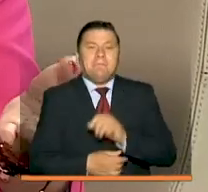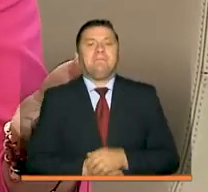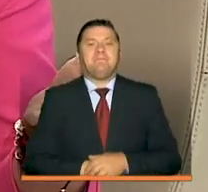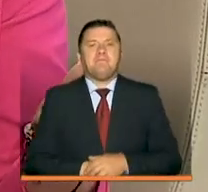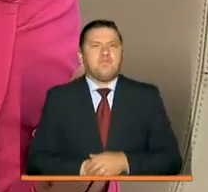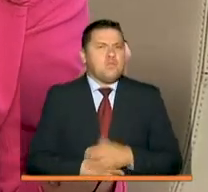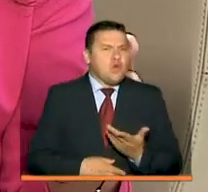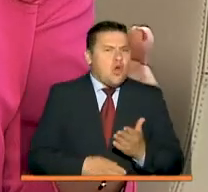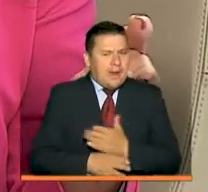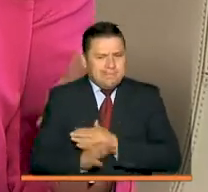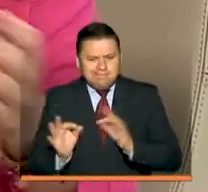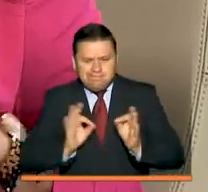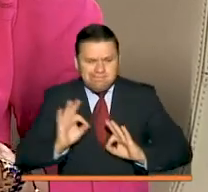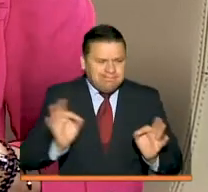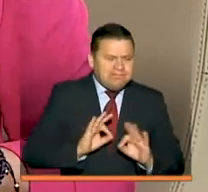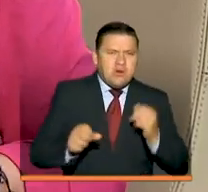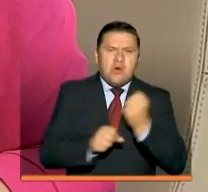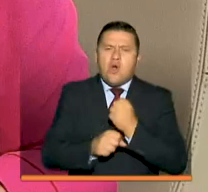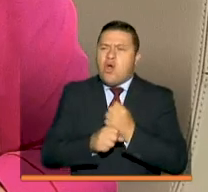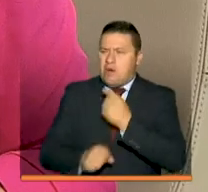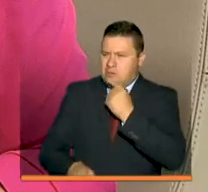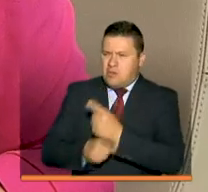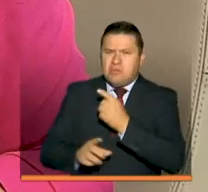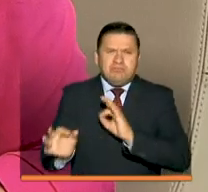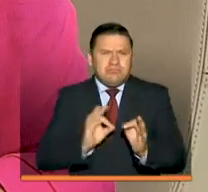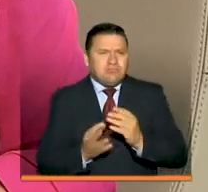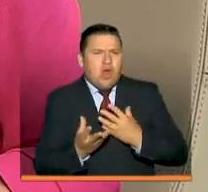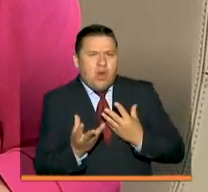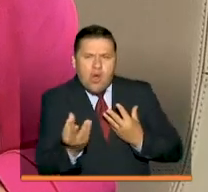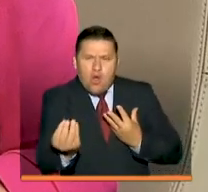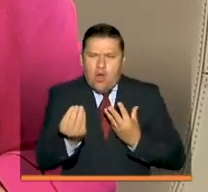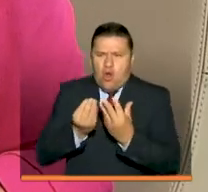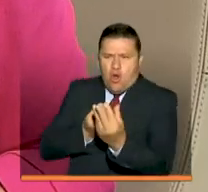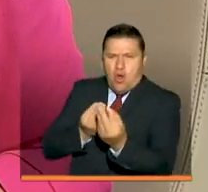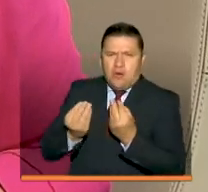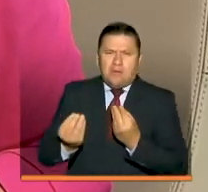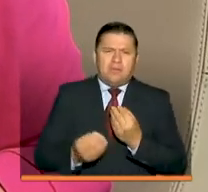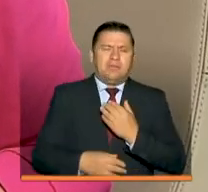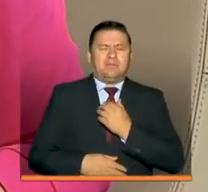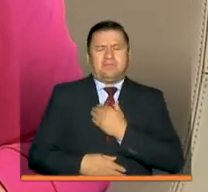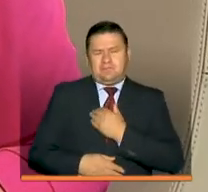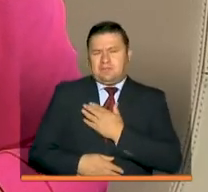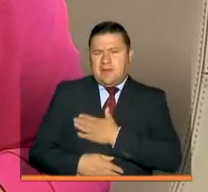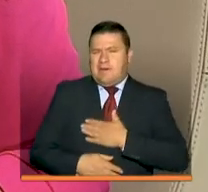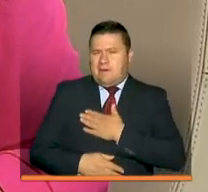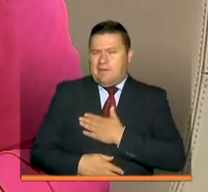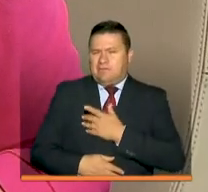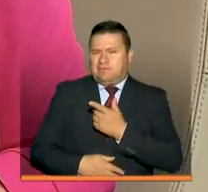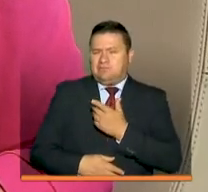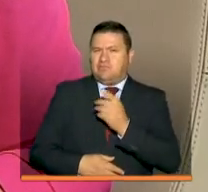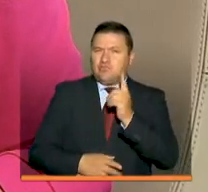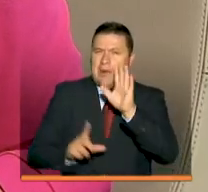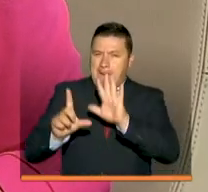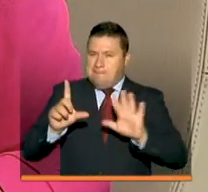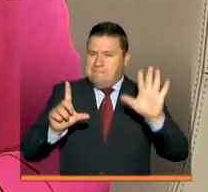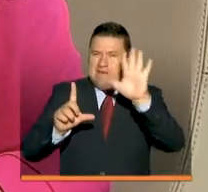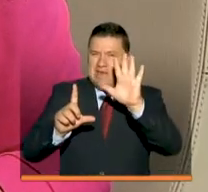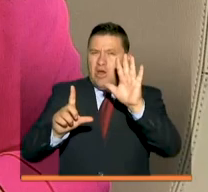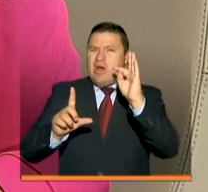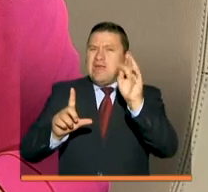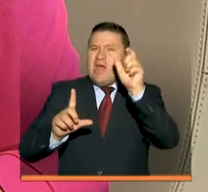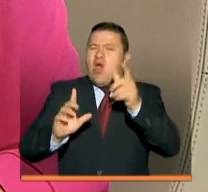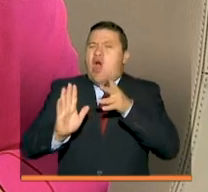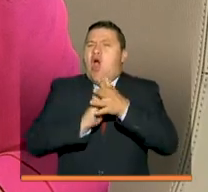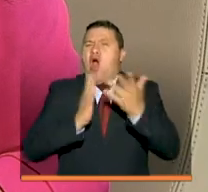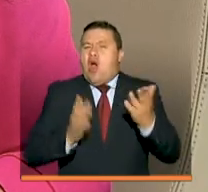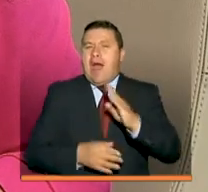cómo nos estamos preparando y cómo trabajamos, como usted menciona, la alternancia. Y pediría que nos compartan un primer video que deja ver testimonio